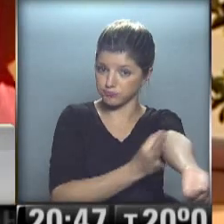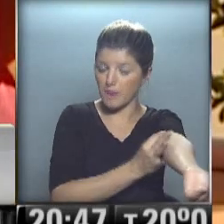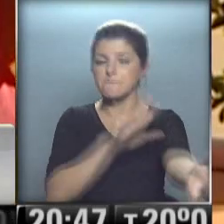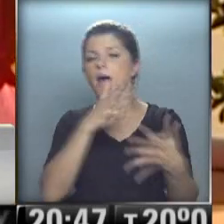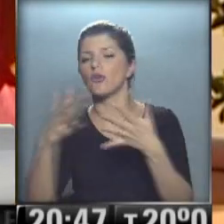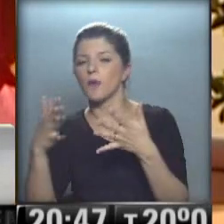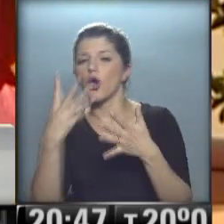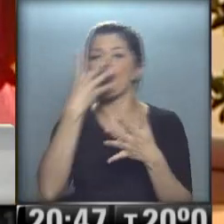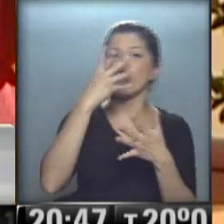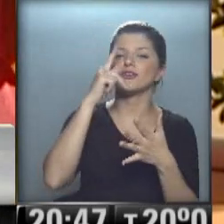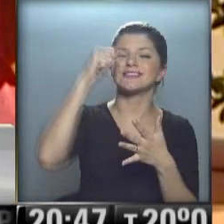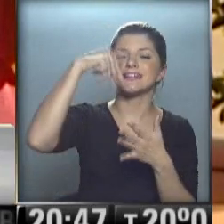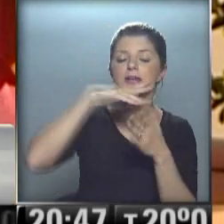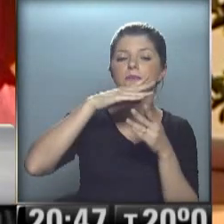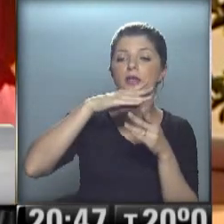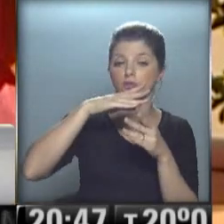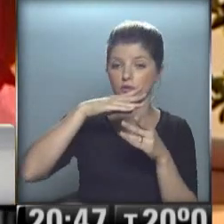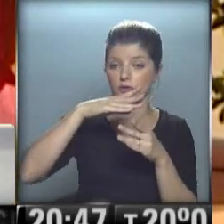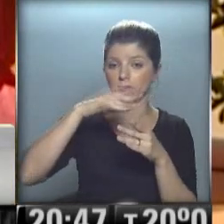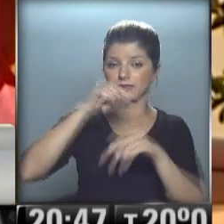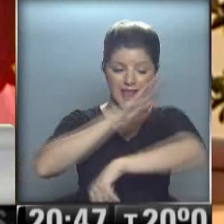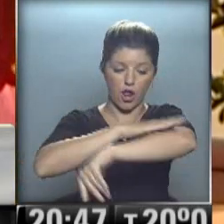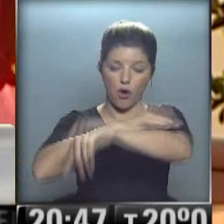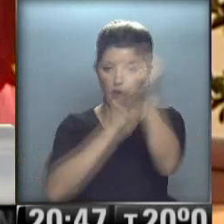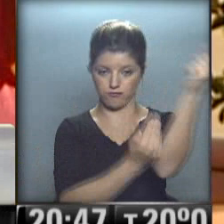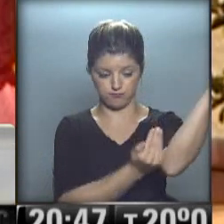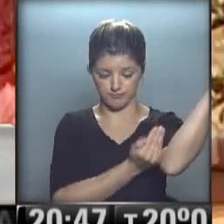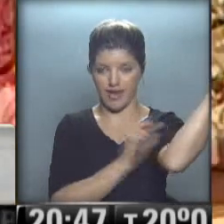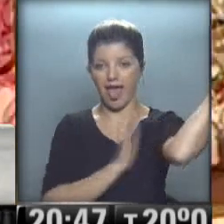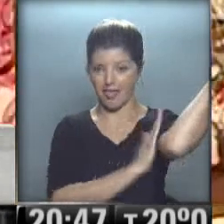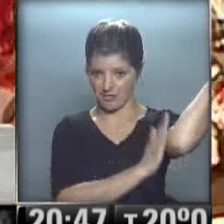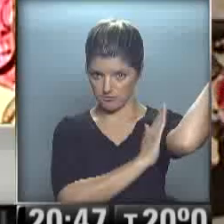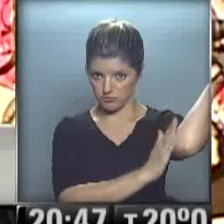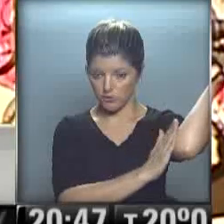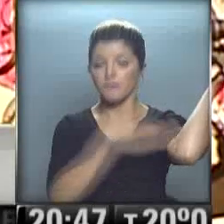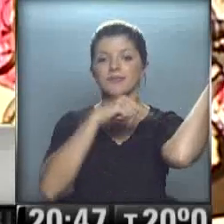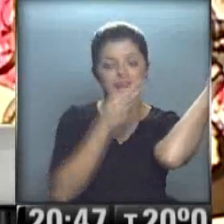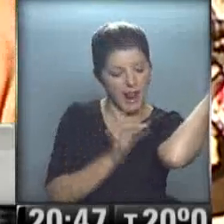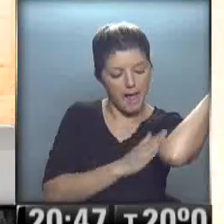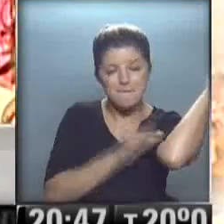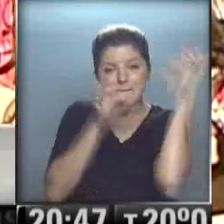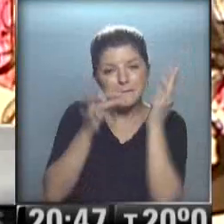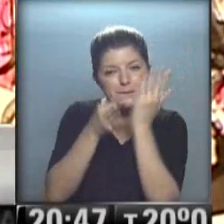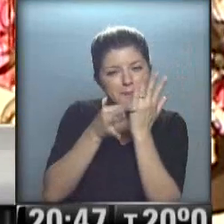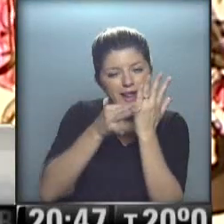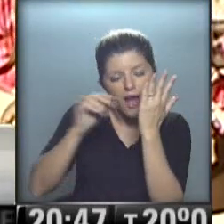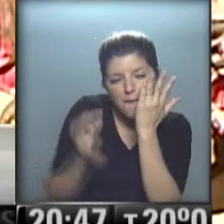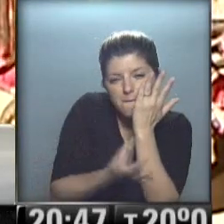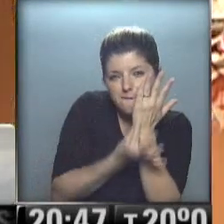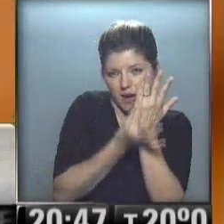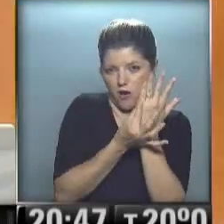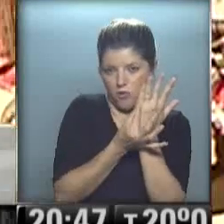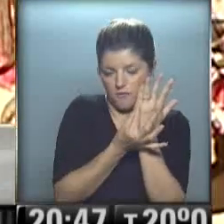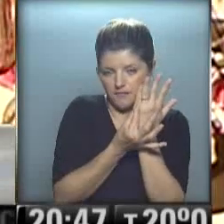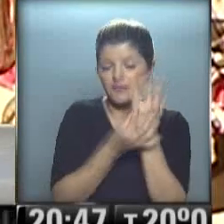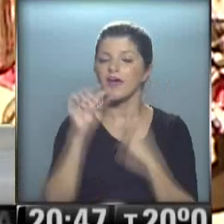o menos 4 centímetros por encima del codo, en la cara interna. Es debajo de la piel, digamos, es bien subdérmico, es